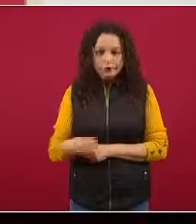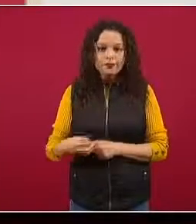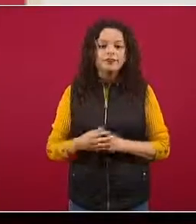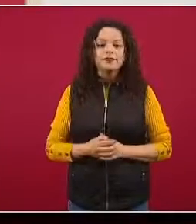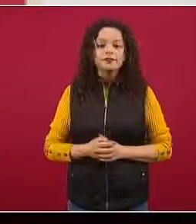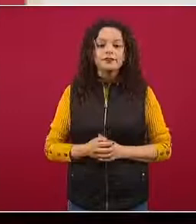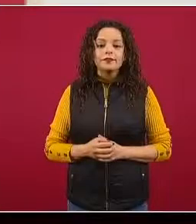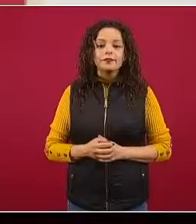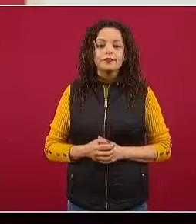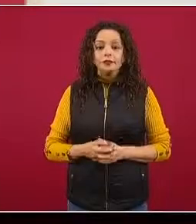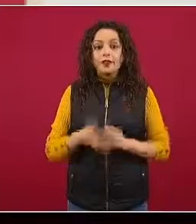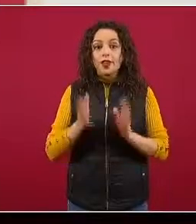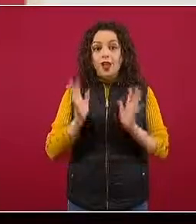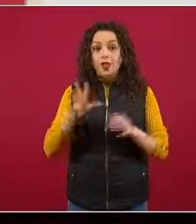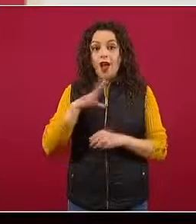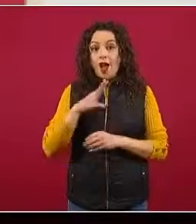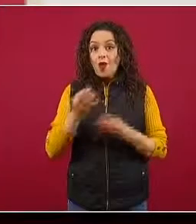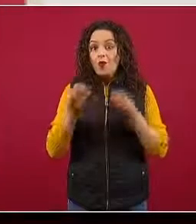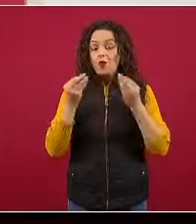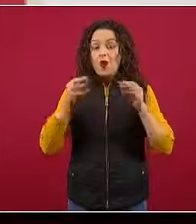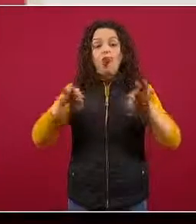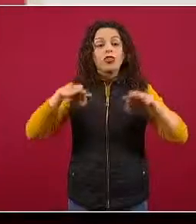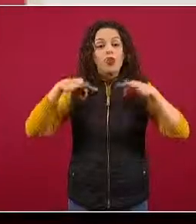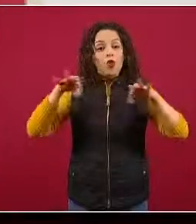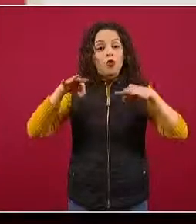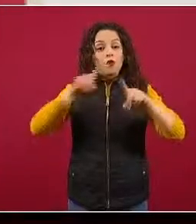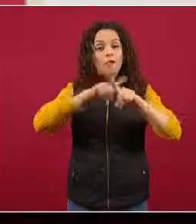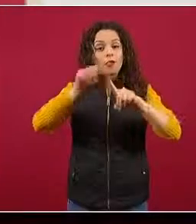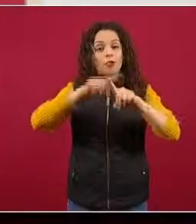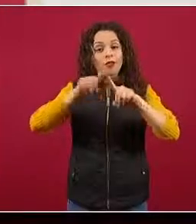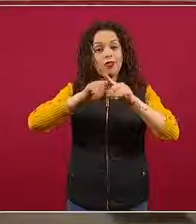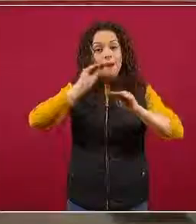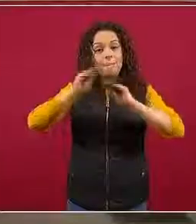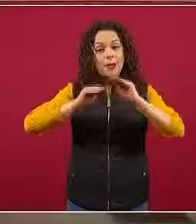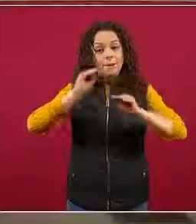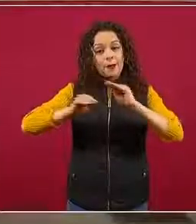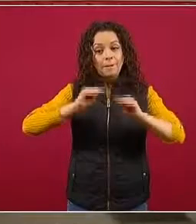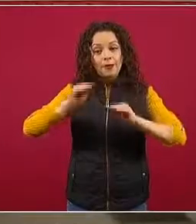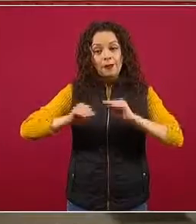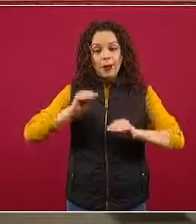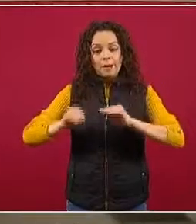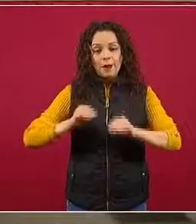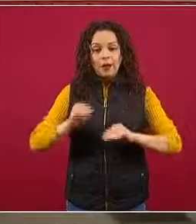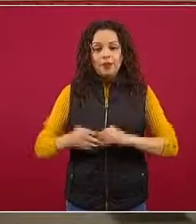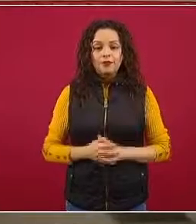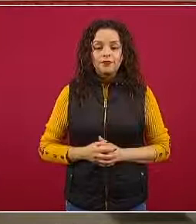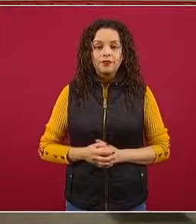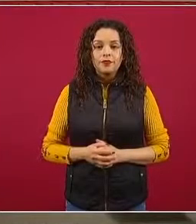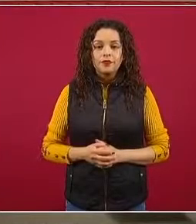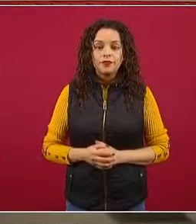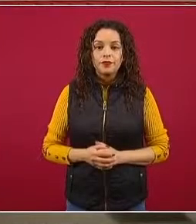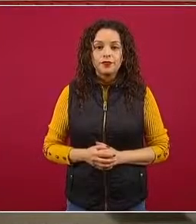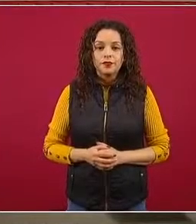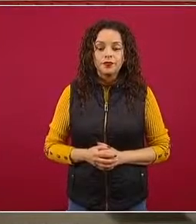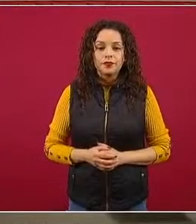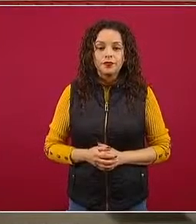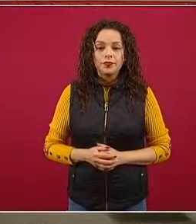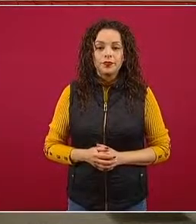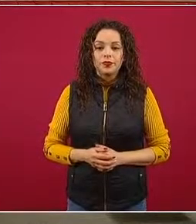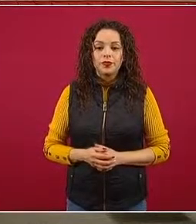Ya tenemos bastantes documentos actualizados y actualizables.